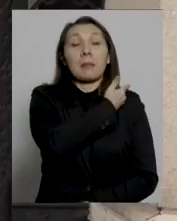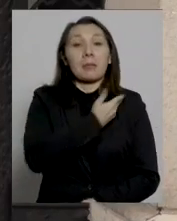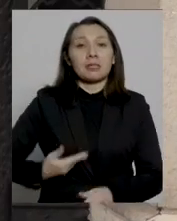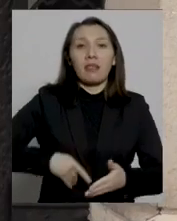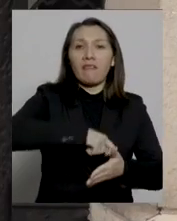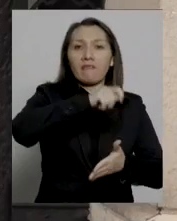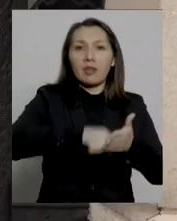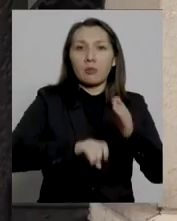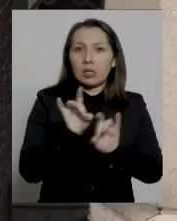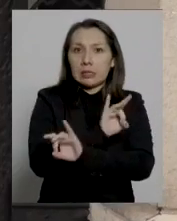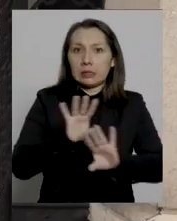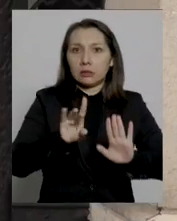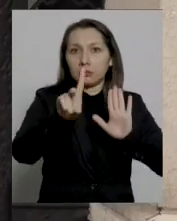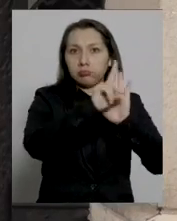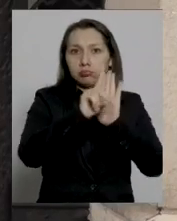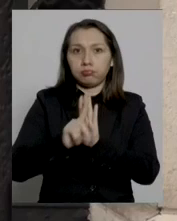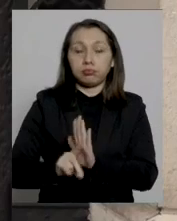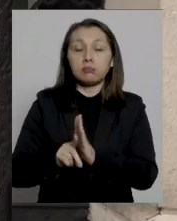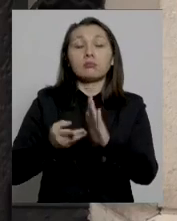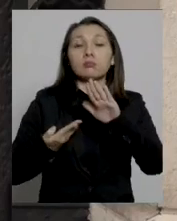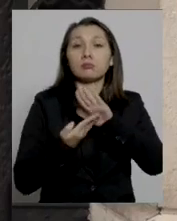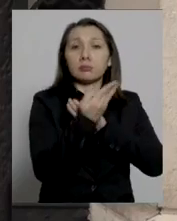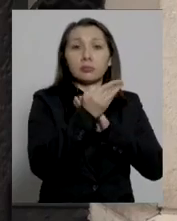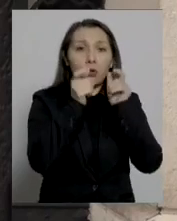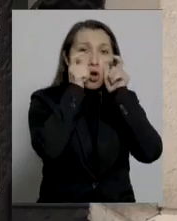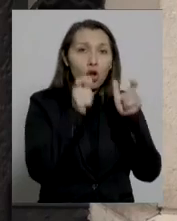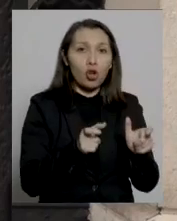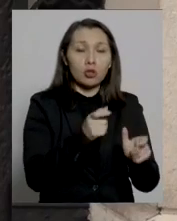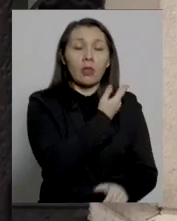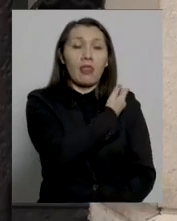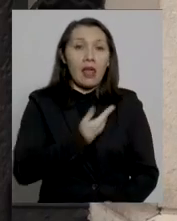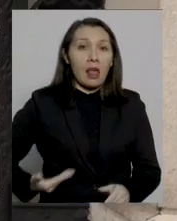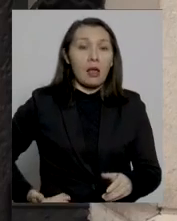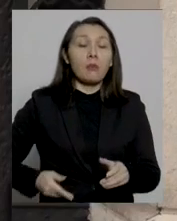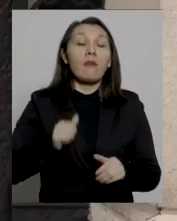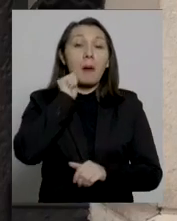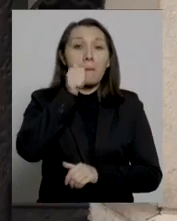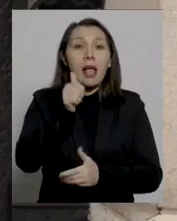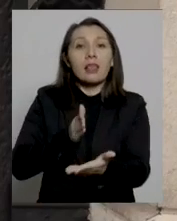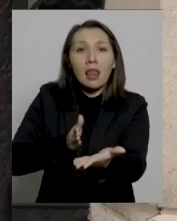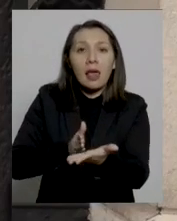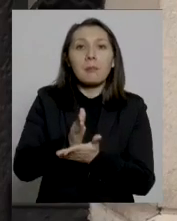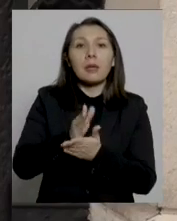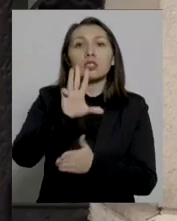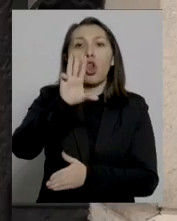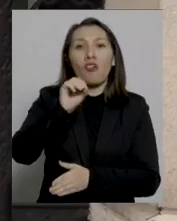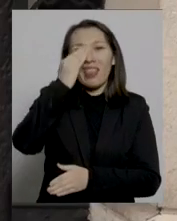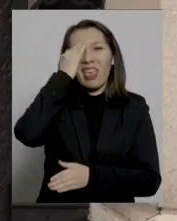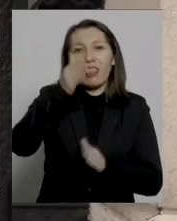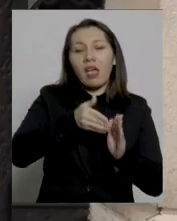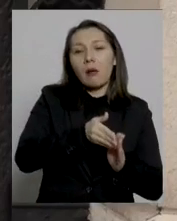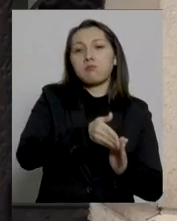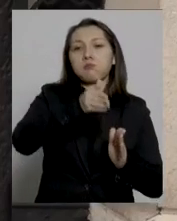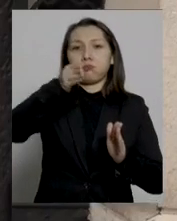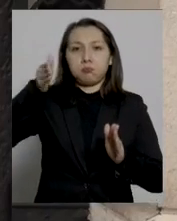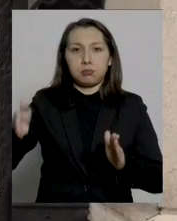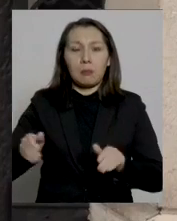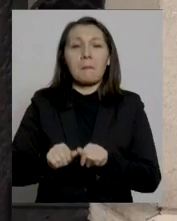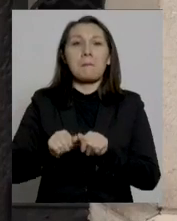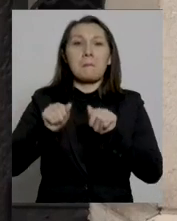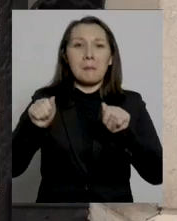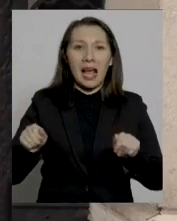firmado hoy día los decretos. Estos se han ingresado a Contraloría y a partir de mañana va a regir esta prórroga por los próximos 90